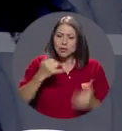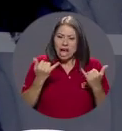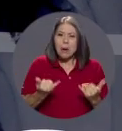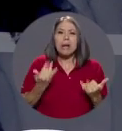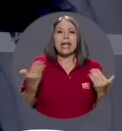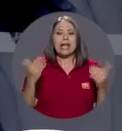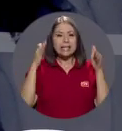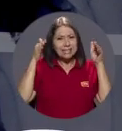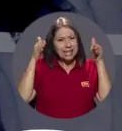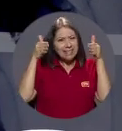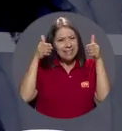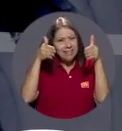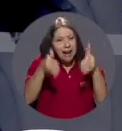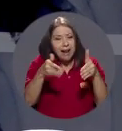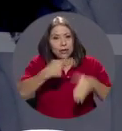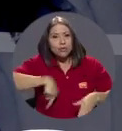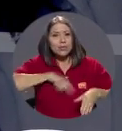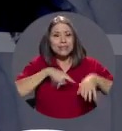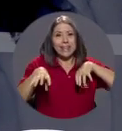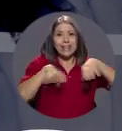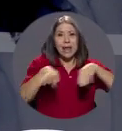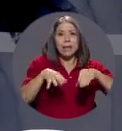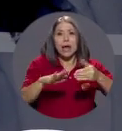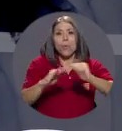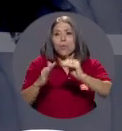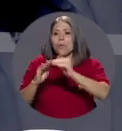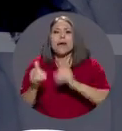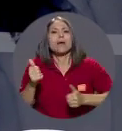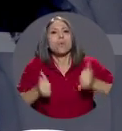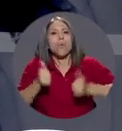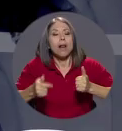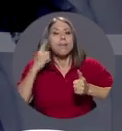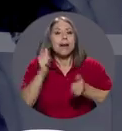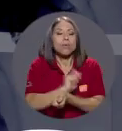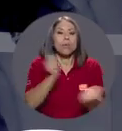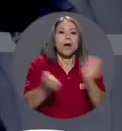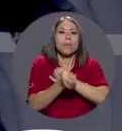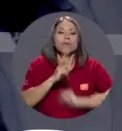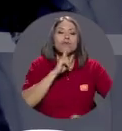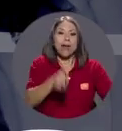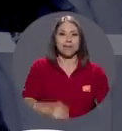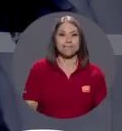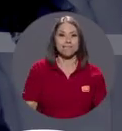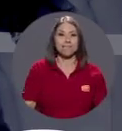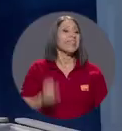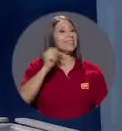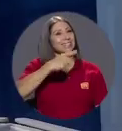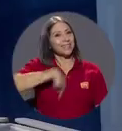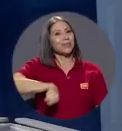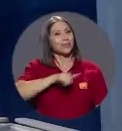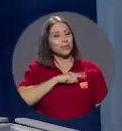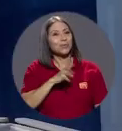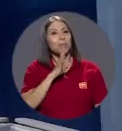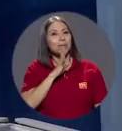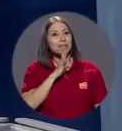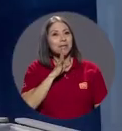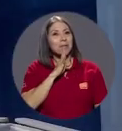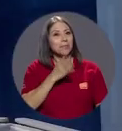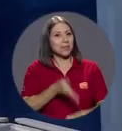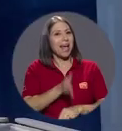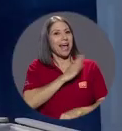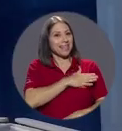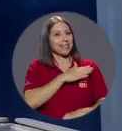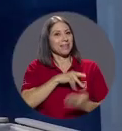que centrarnos ahora en cuál es nuestra dinámica urbana para poder hacer un cambio real. Sí, nosotros conversábamos